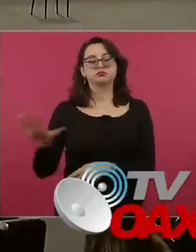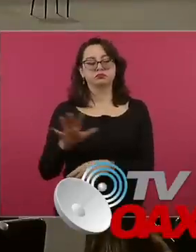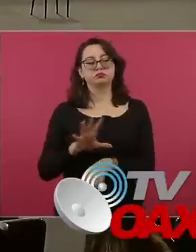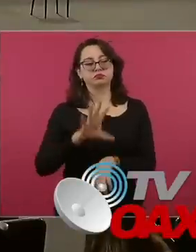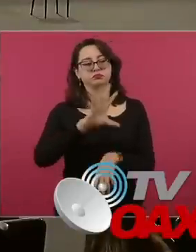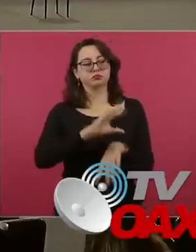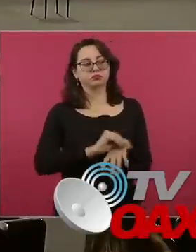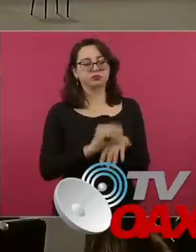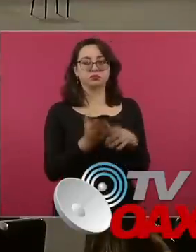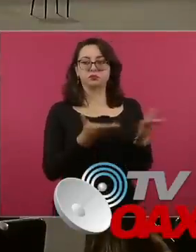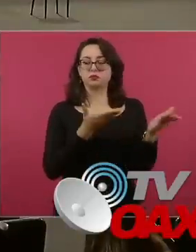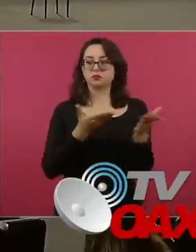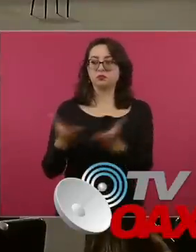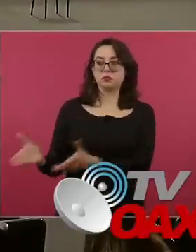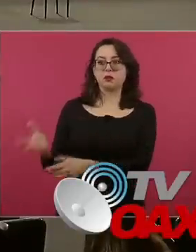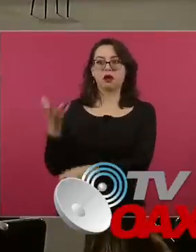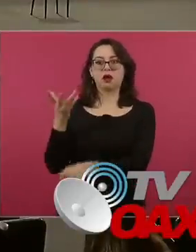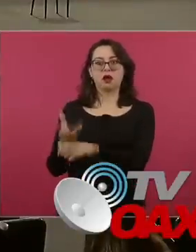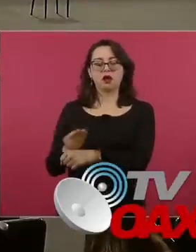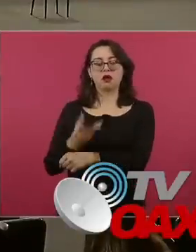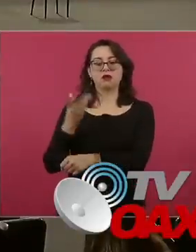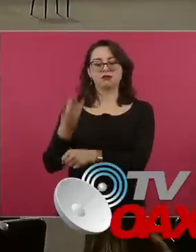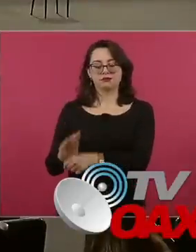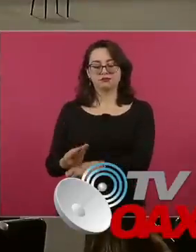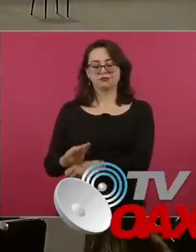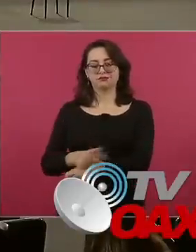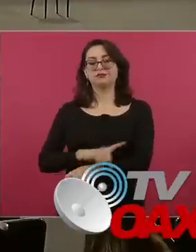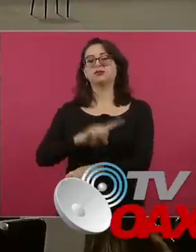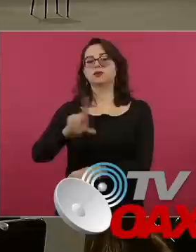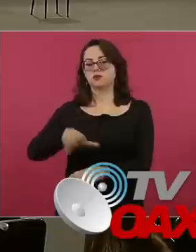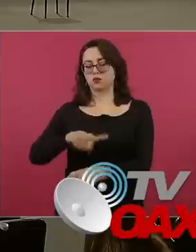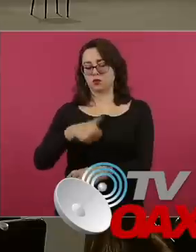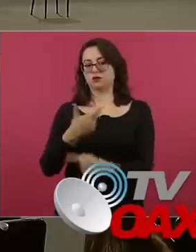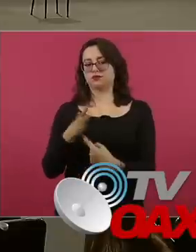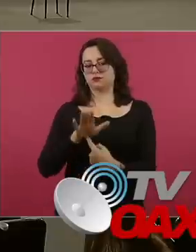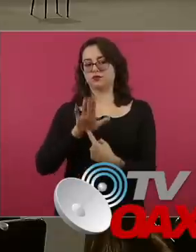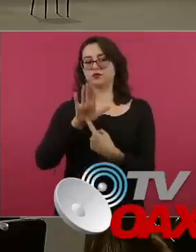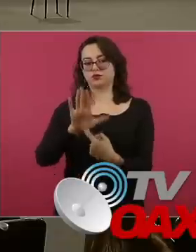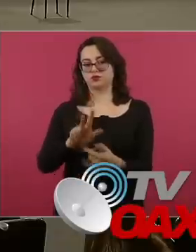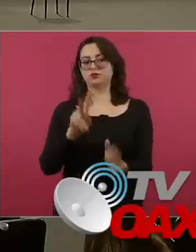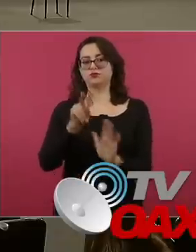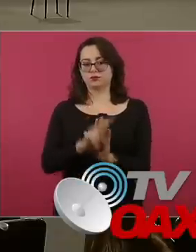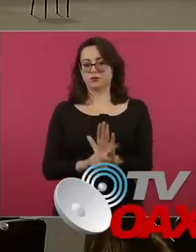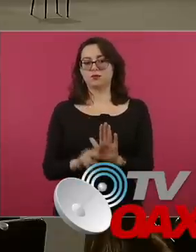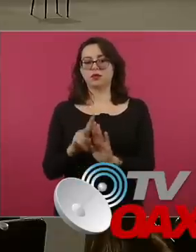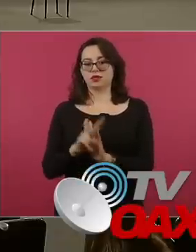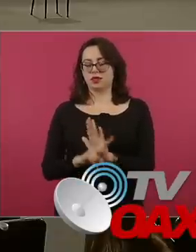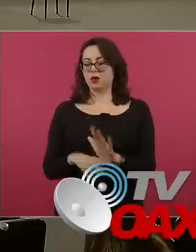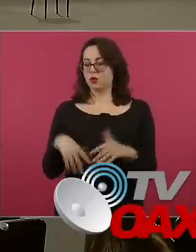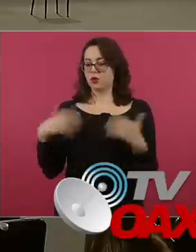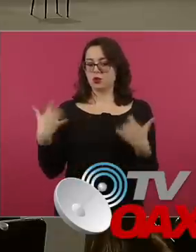Próximamente también les presentaremos un video que hable de la importancia que